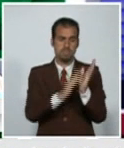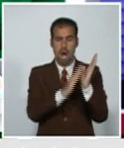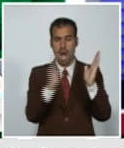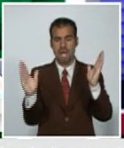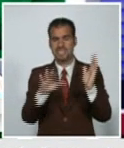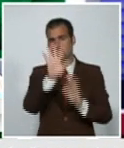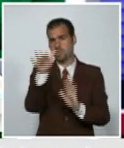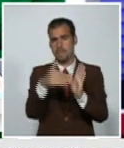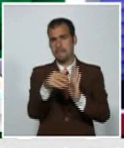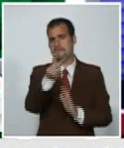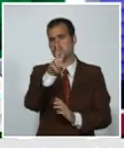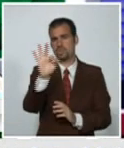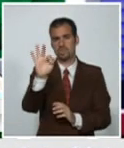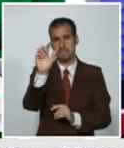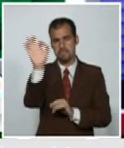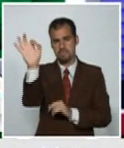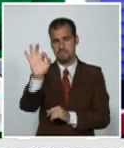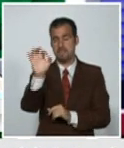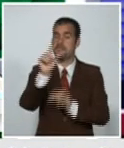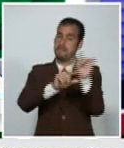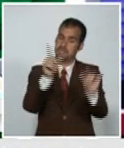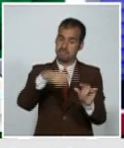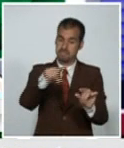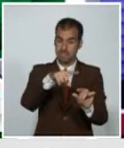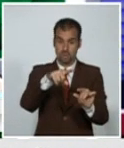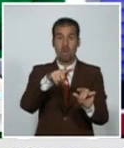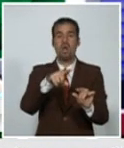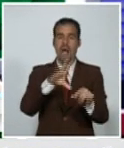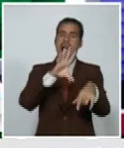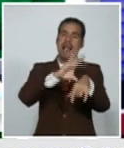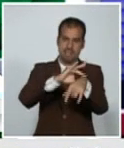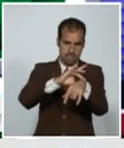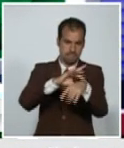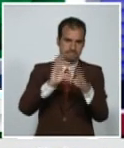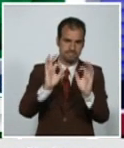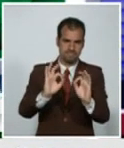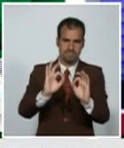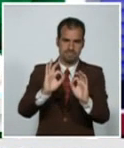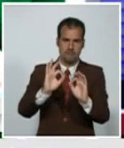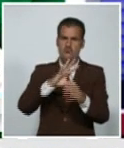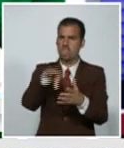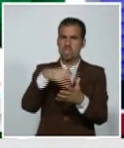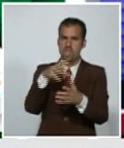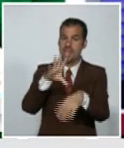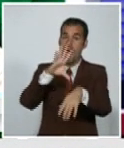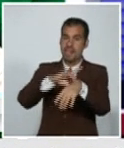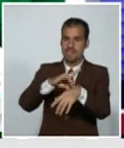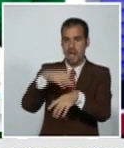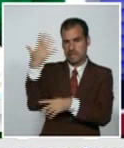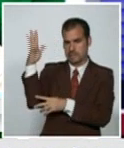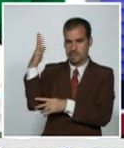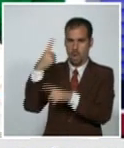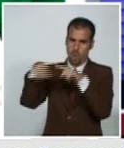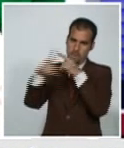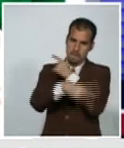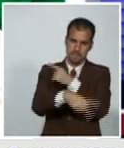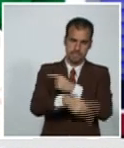5.028 personas han sido diagnosticadas con fuente de infección en el exterior de Cuba, el